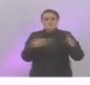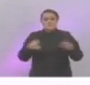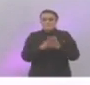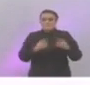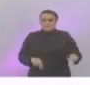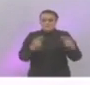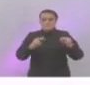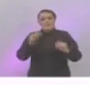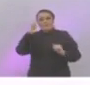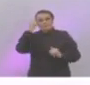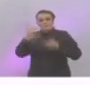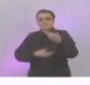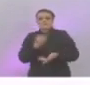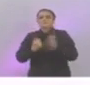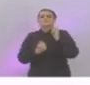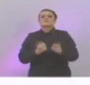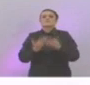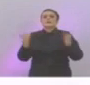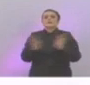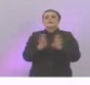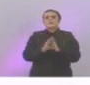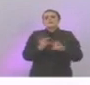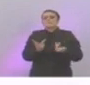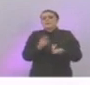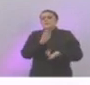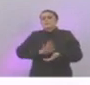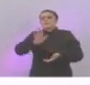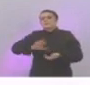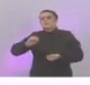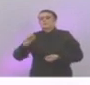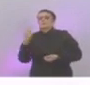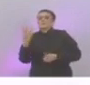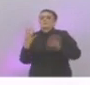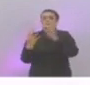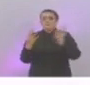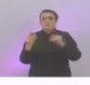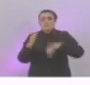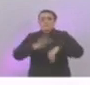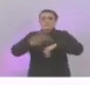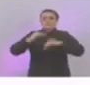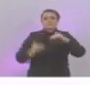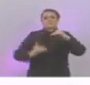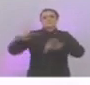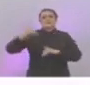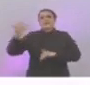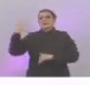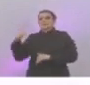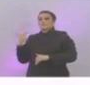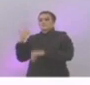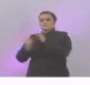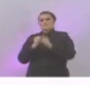comercio y servicios, equivalentes a casi el 64% más que el total de los 12 años